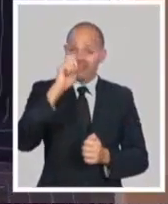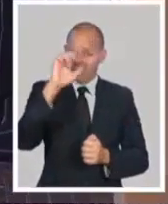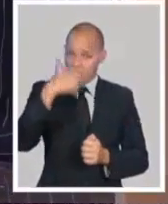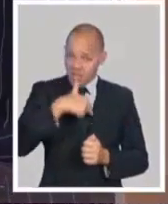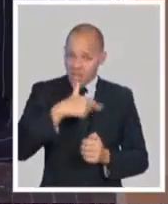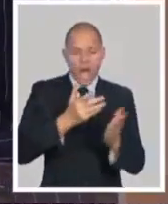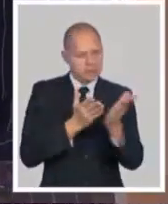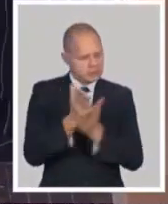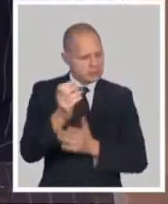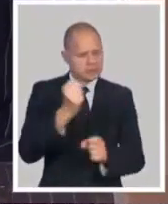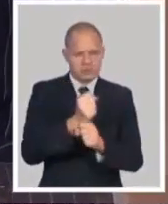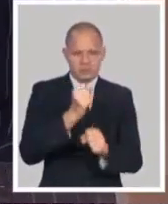como lo que es una casa de cambio